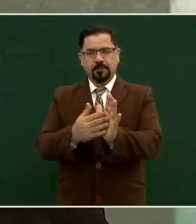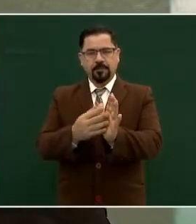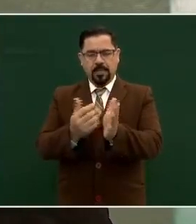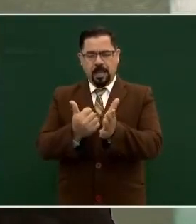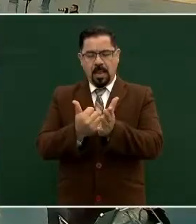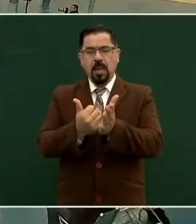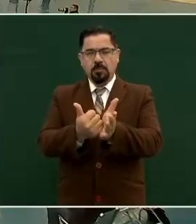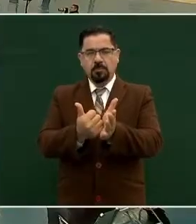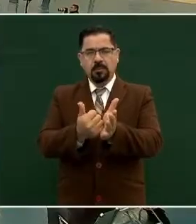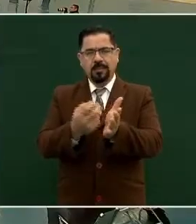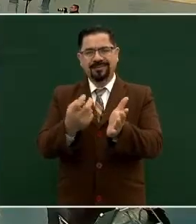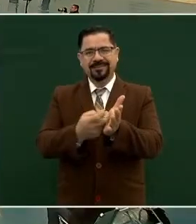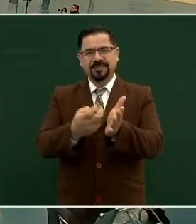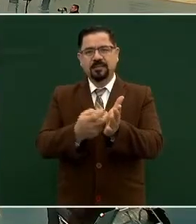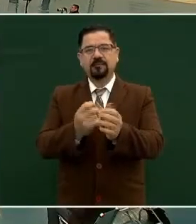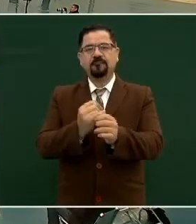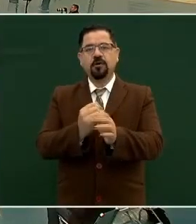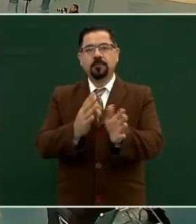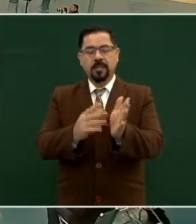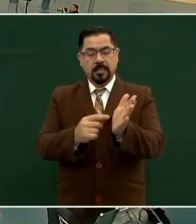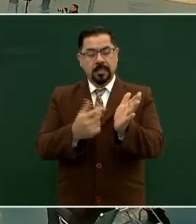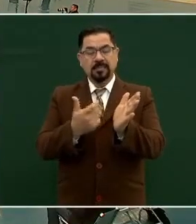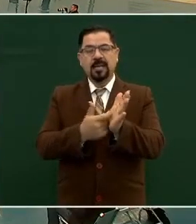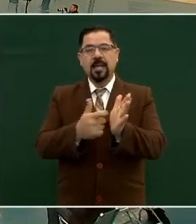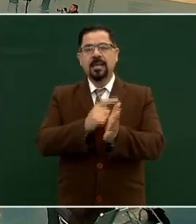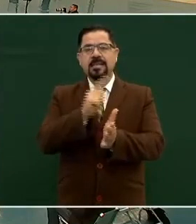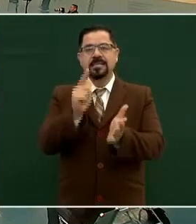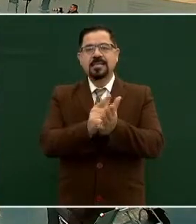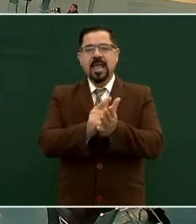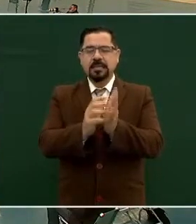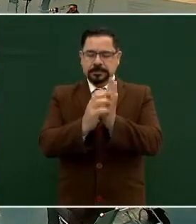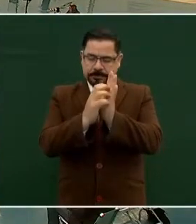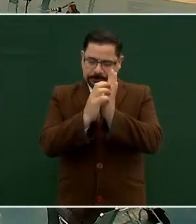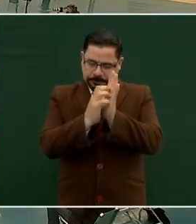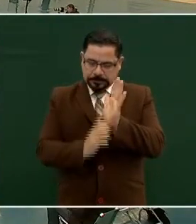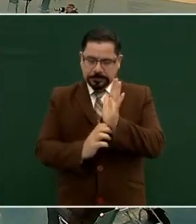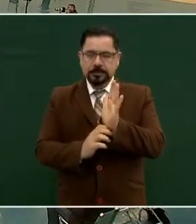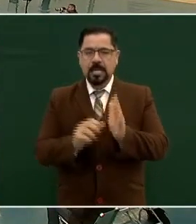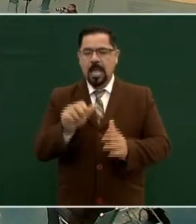informar, una ley de austeridad para que el que trabaja en el gobierno